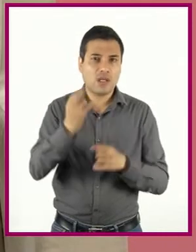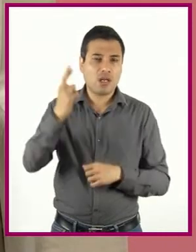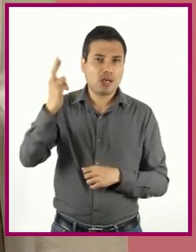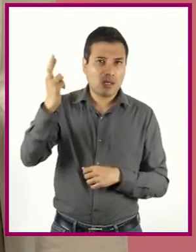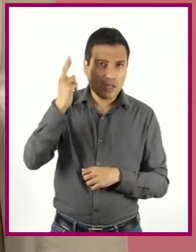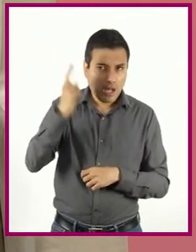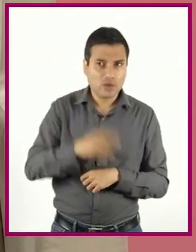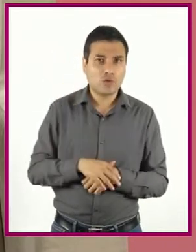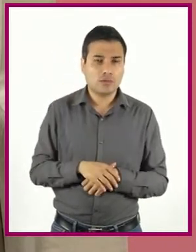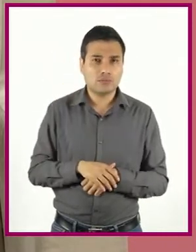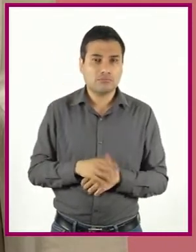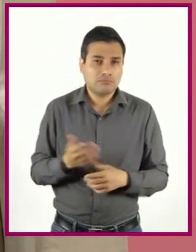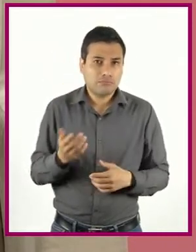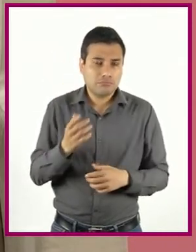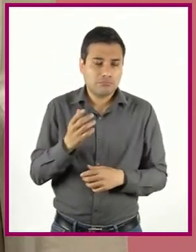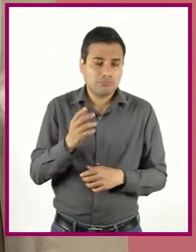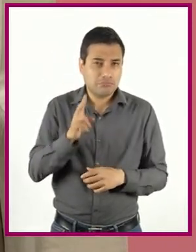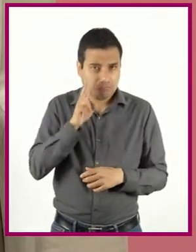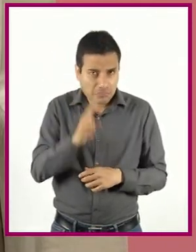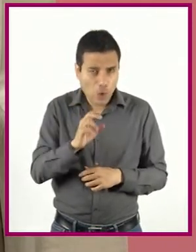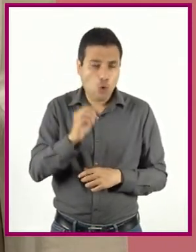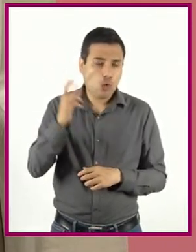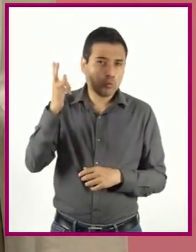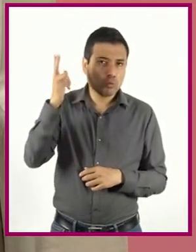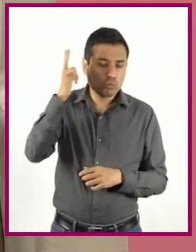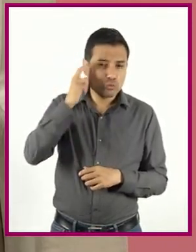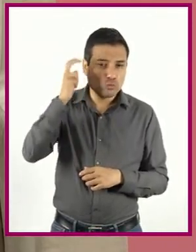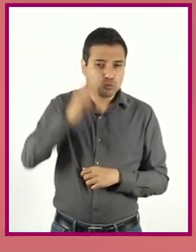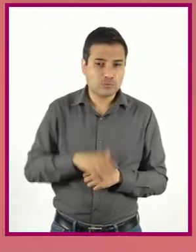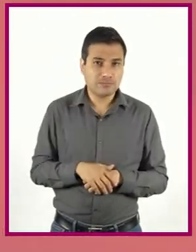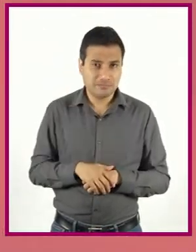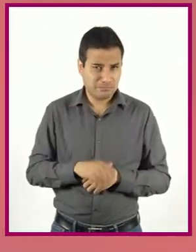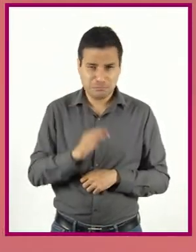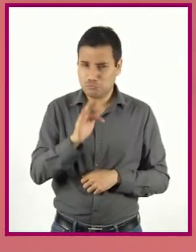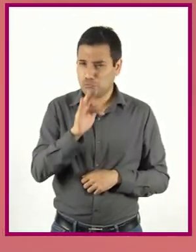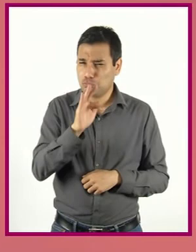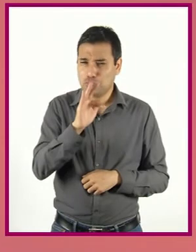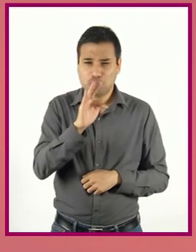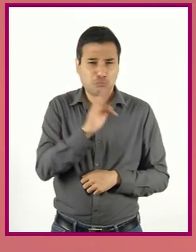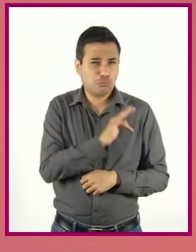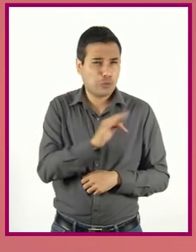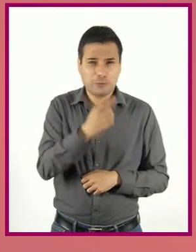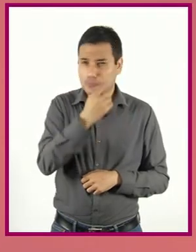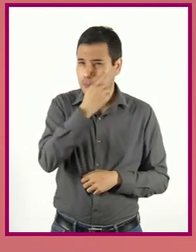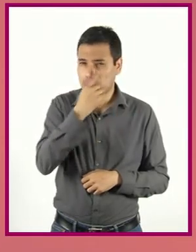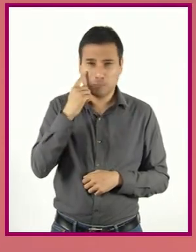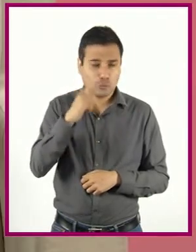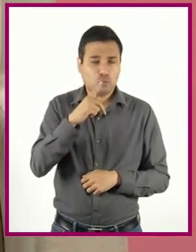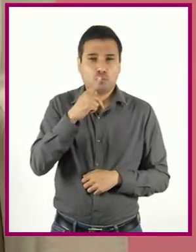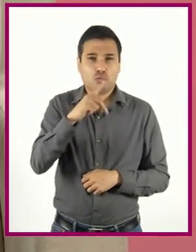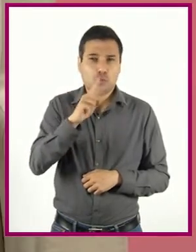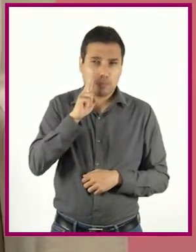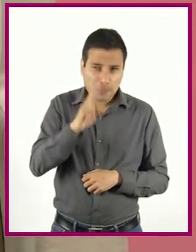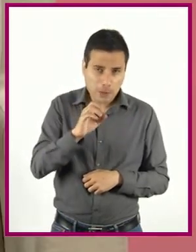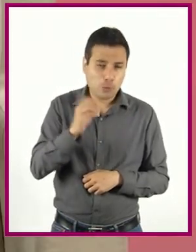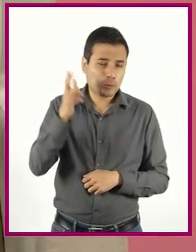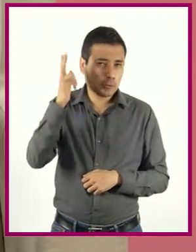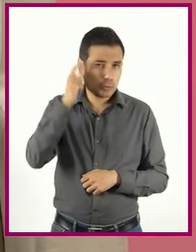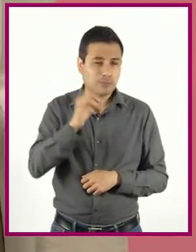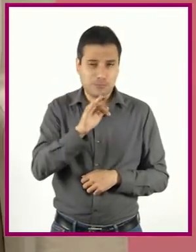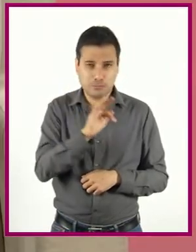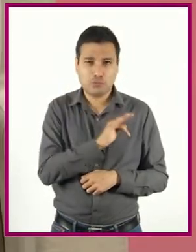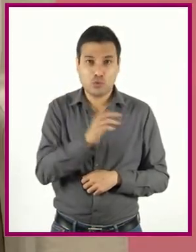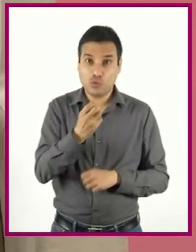los niños y las niñas pueden acceder a ellos y sus docentes en el momento en el que quieran. Eso es muy importante para